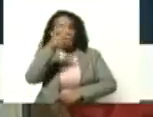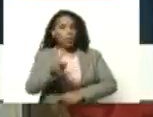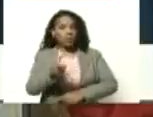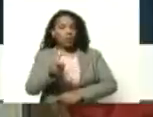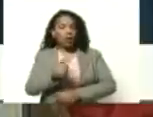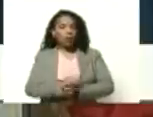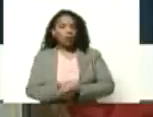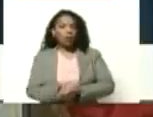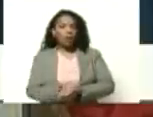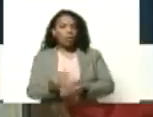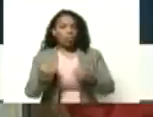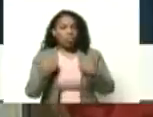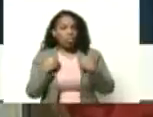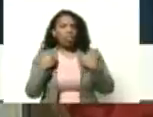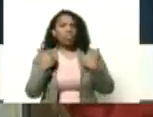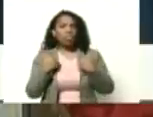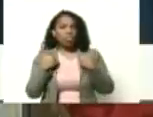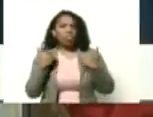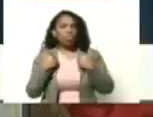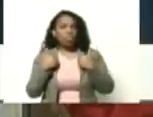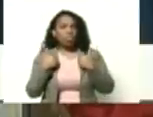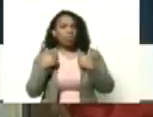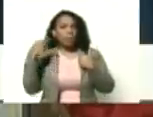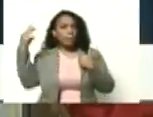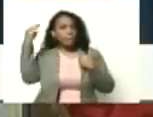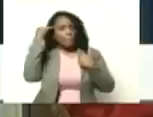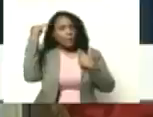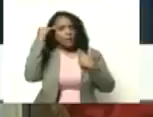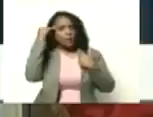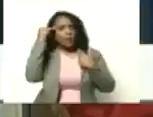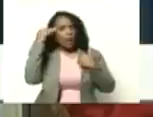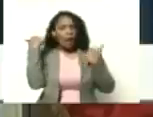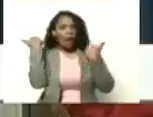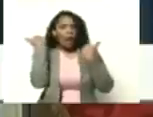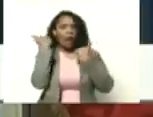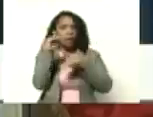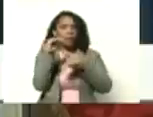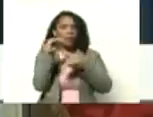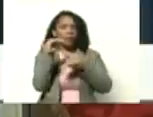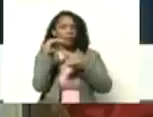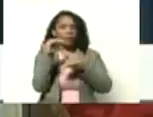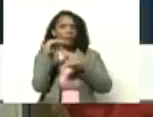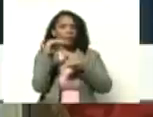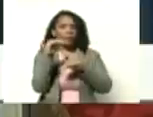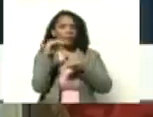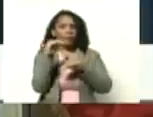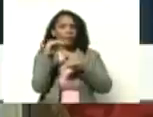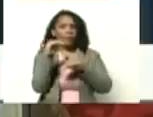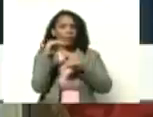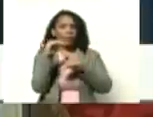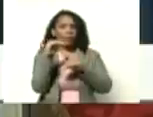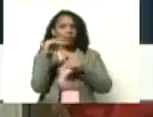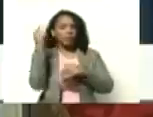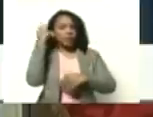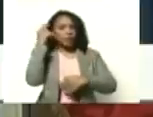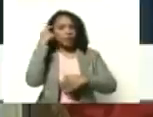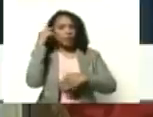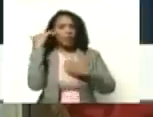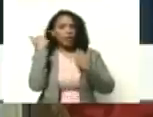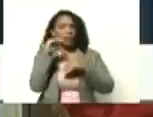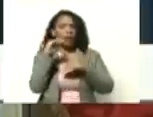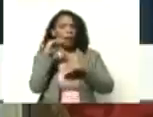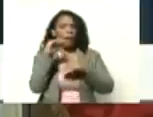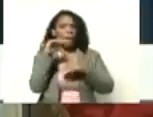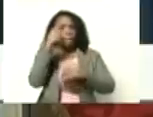que sufre del trastorno límite de trastorno límite de personalidad